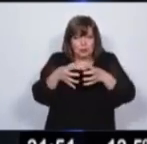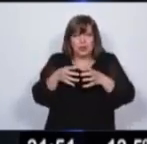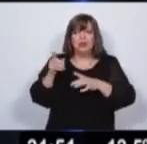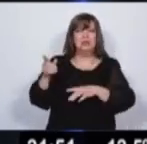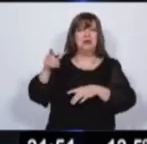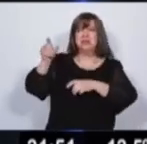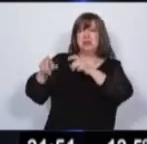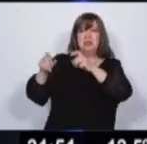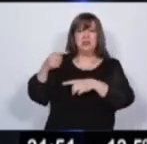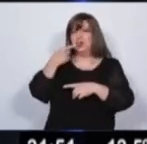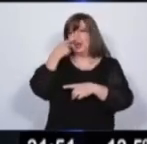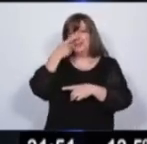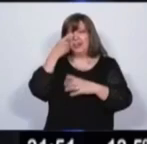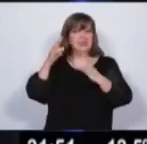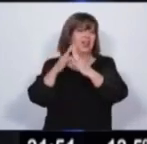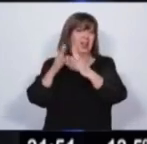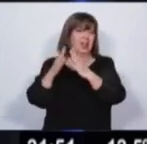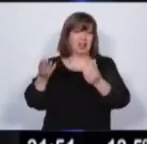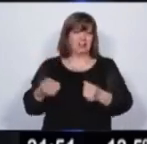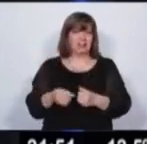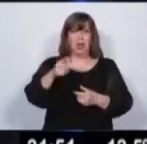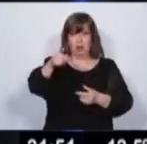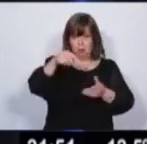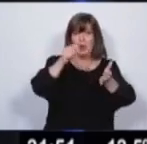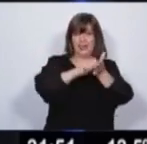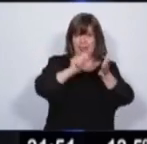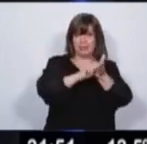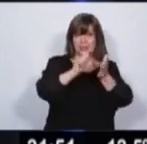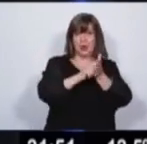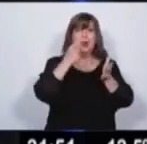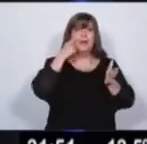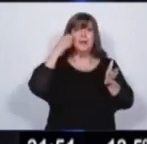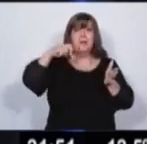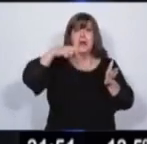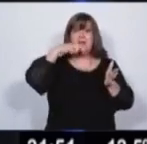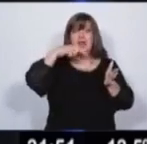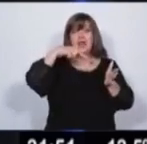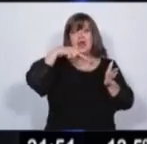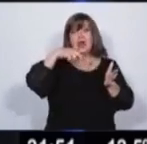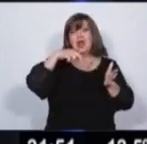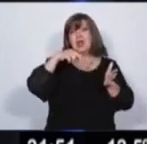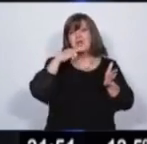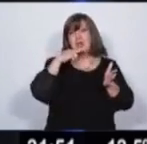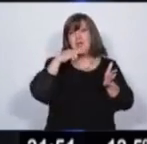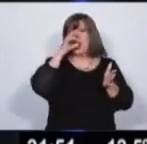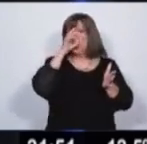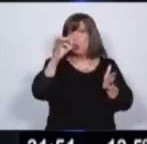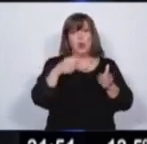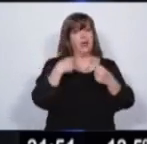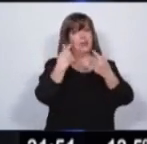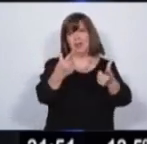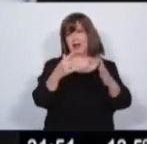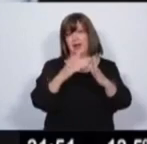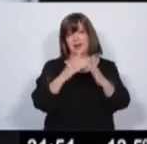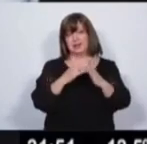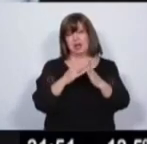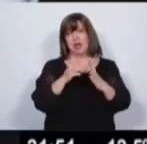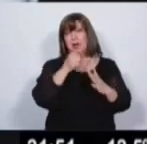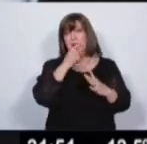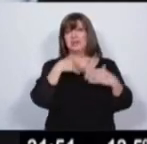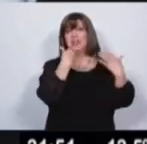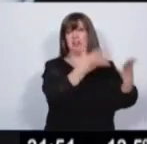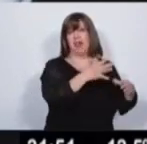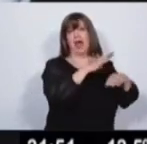no le interesa la vivienda de hecho vota inscribes en el ipv y nunca te dieron una vivienda la vivienda siempre fue para manos amigas gracias